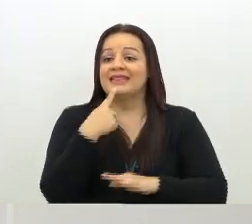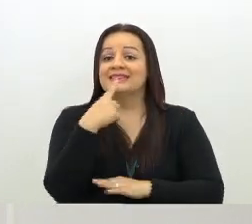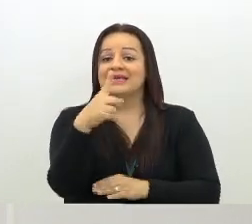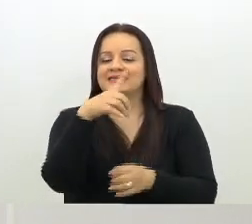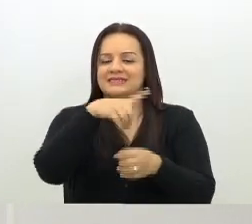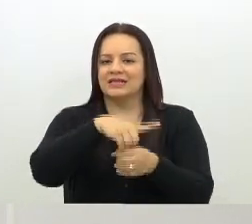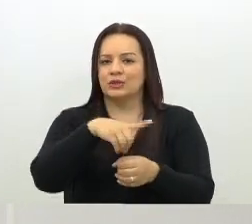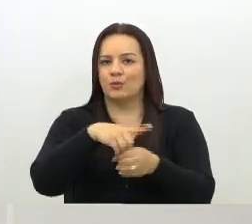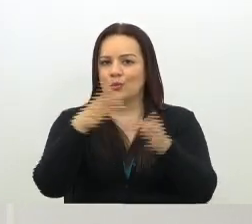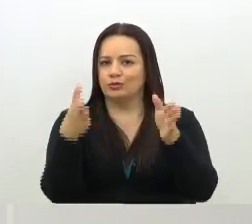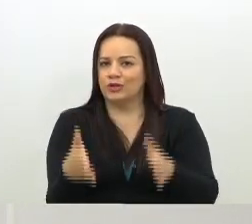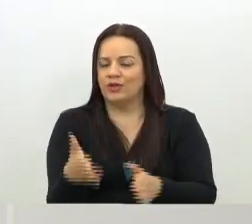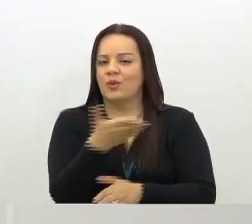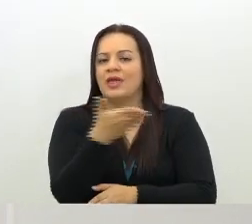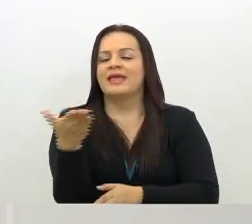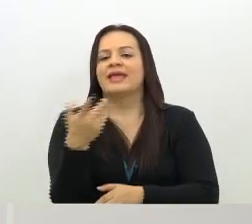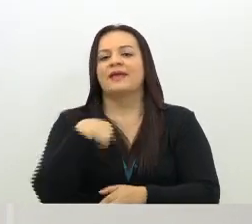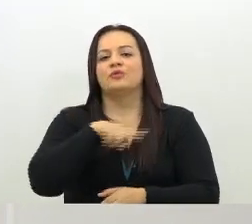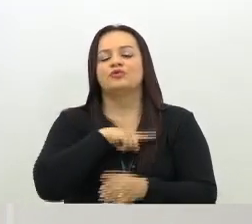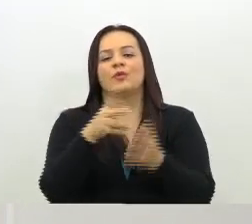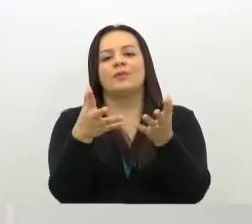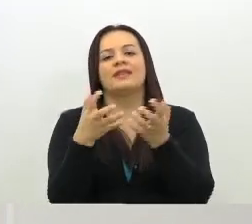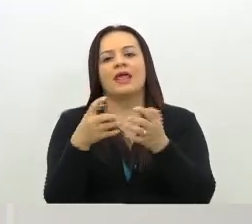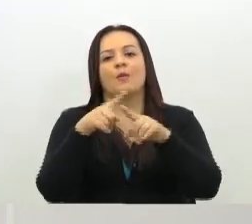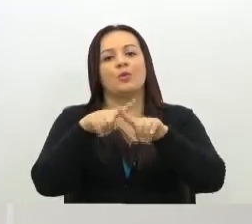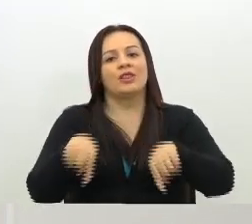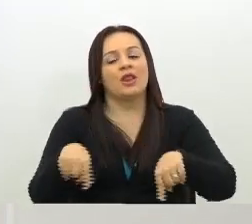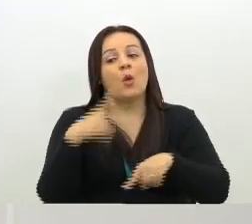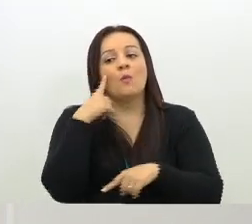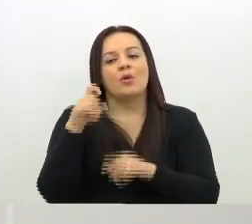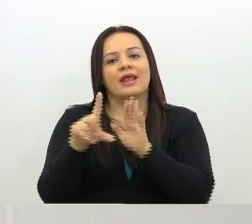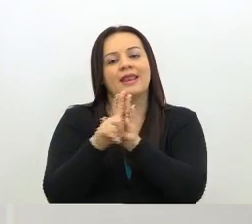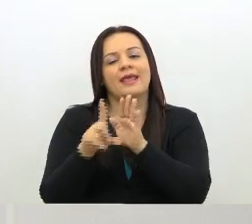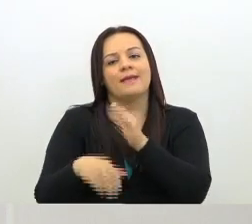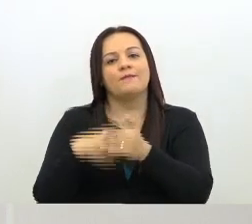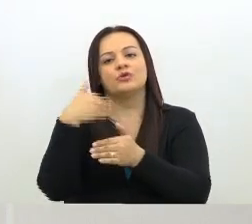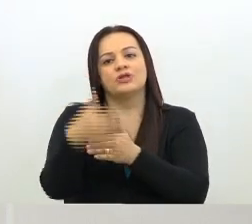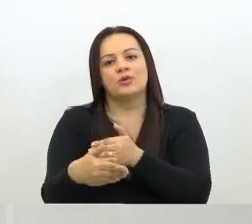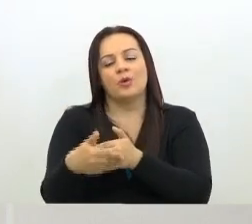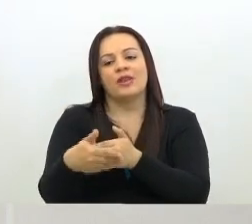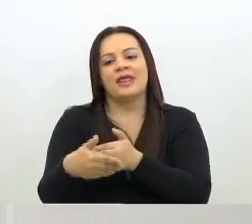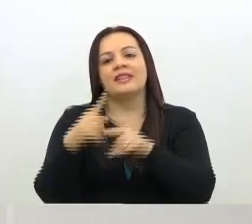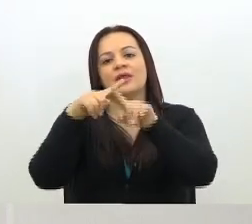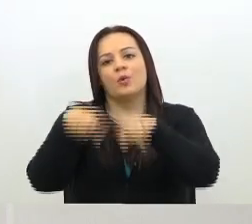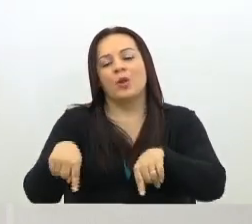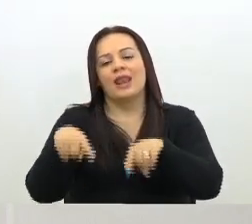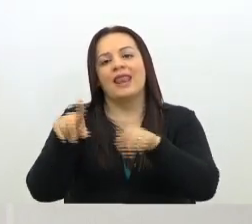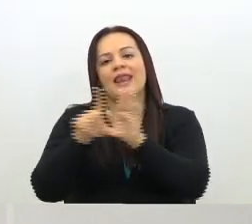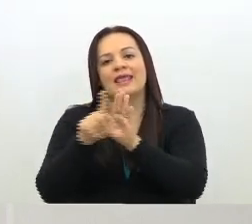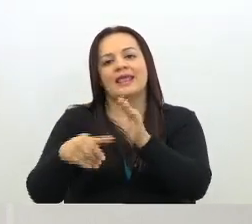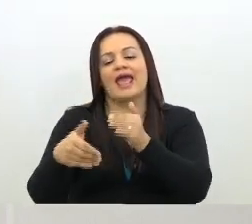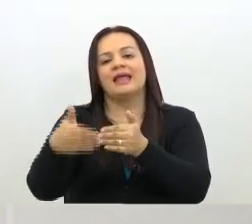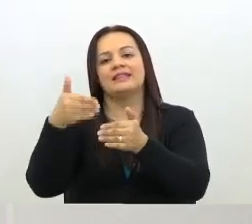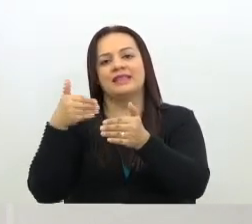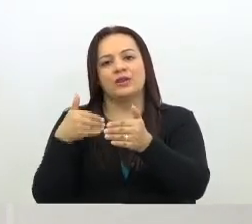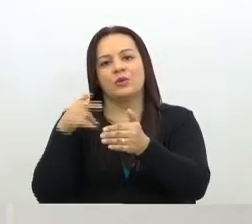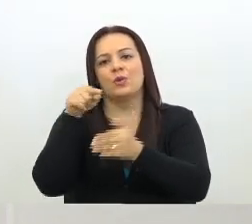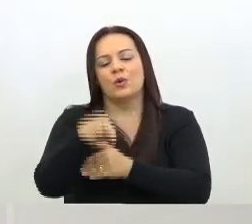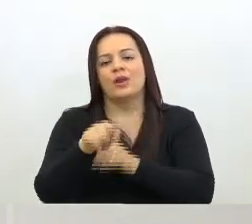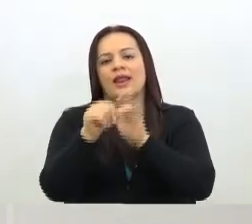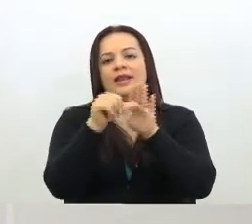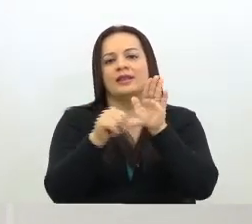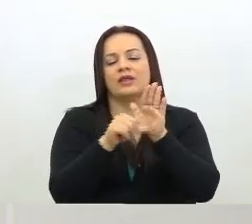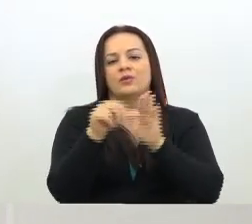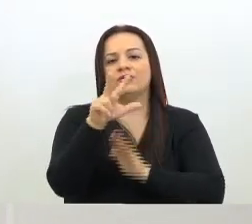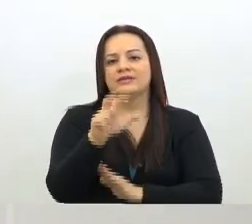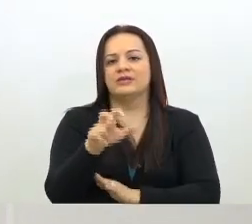diputado que pretendíamos tener por derogado, porque ley posterior deroga ley anterior, el artículo 386 con las causales por